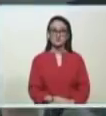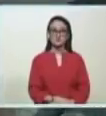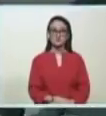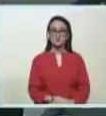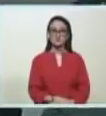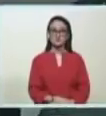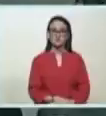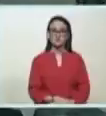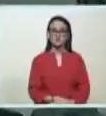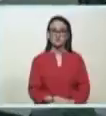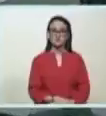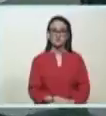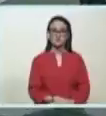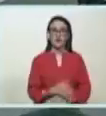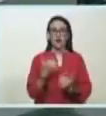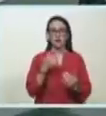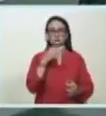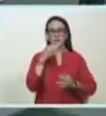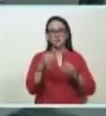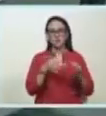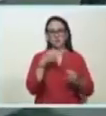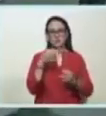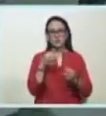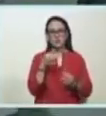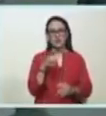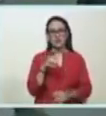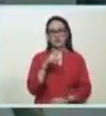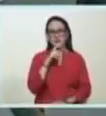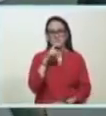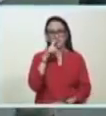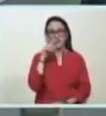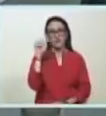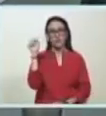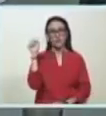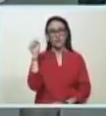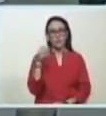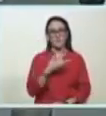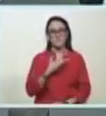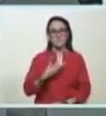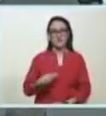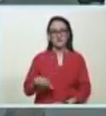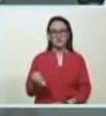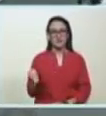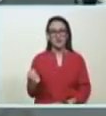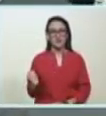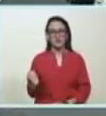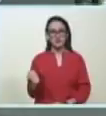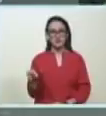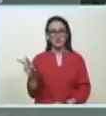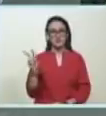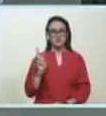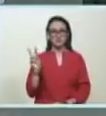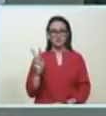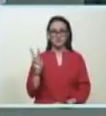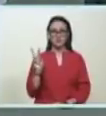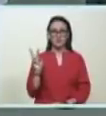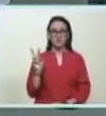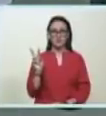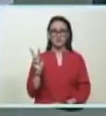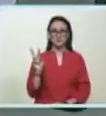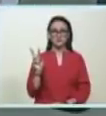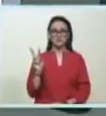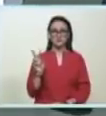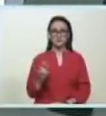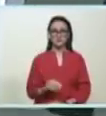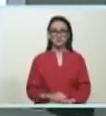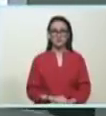Seguidamente, palabras a cargo del ciudadano Nicolás Maduro Moros, presidente constitucional de la República Bolivariana de